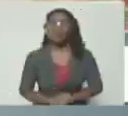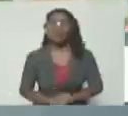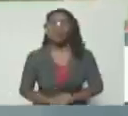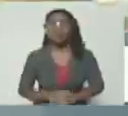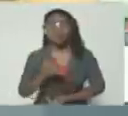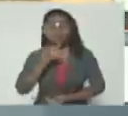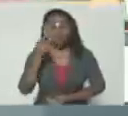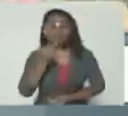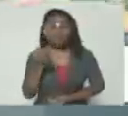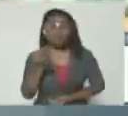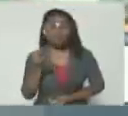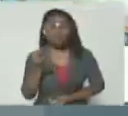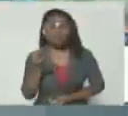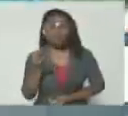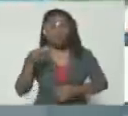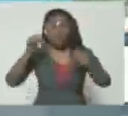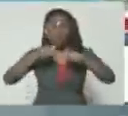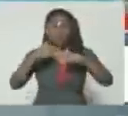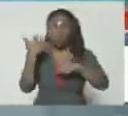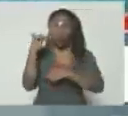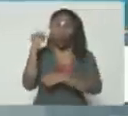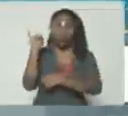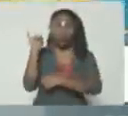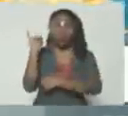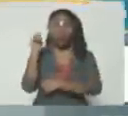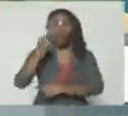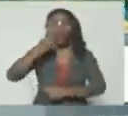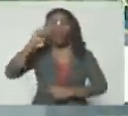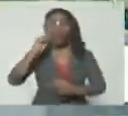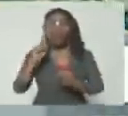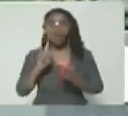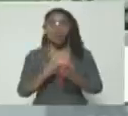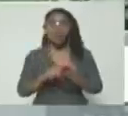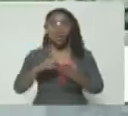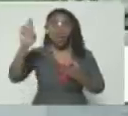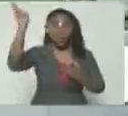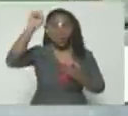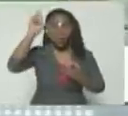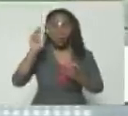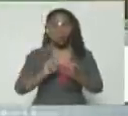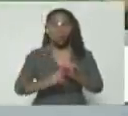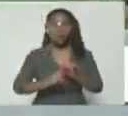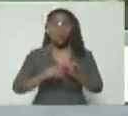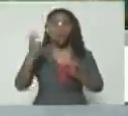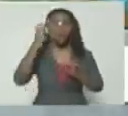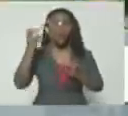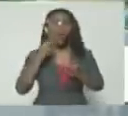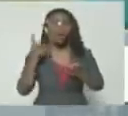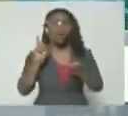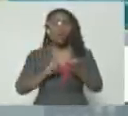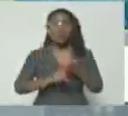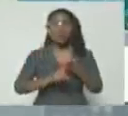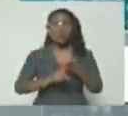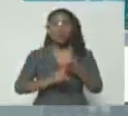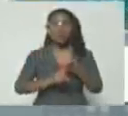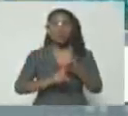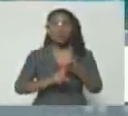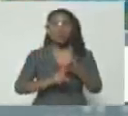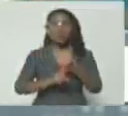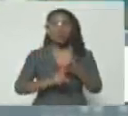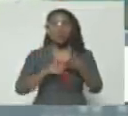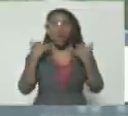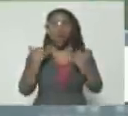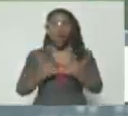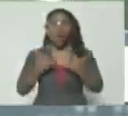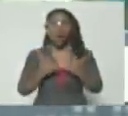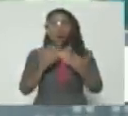¿Verdad? Aquí ha estado, mira. Café, ron, chocolate. Y ahora